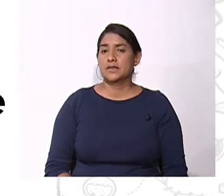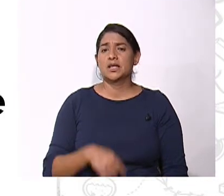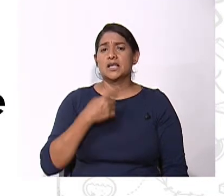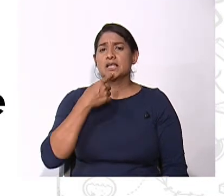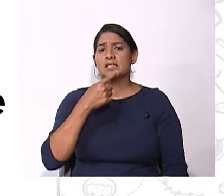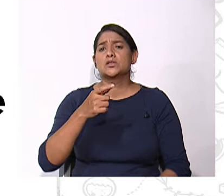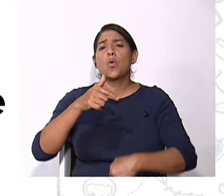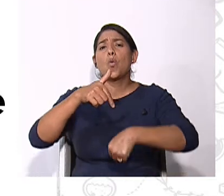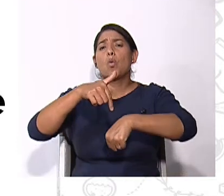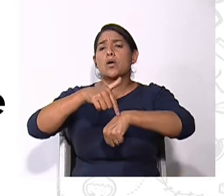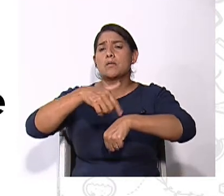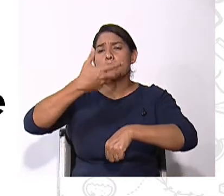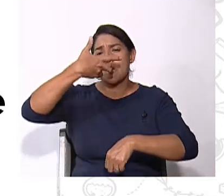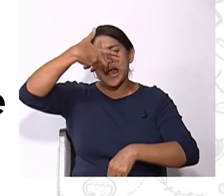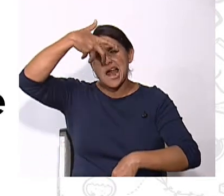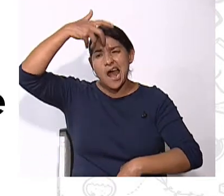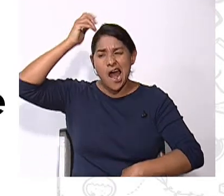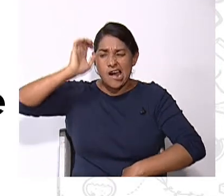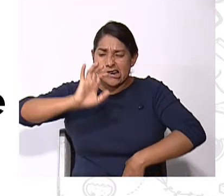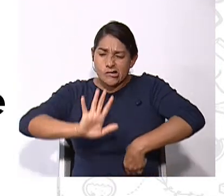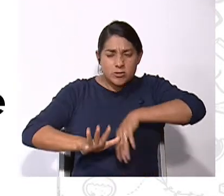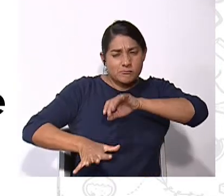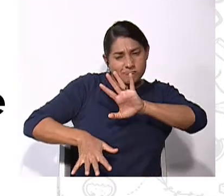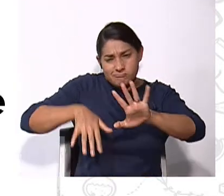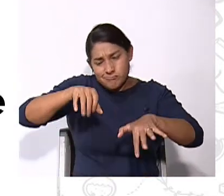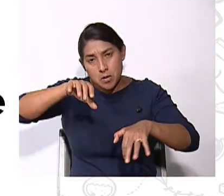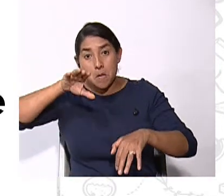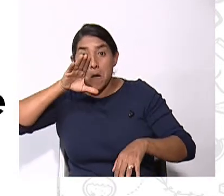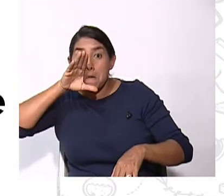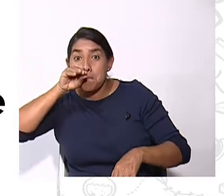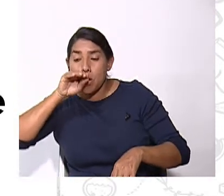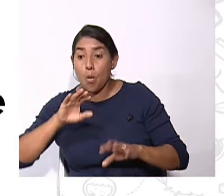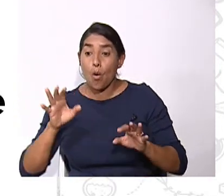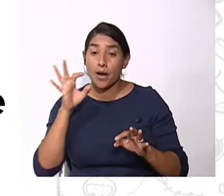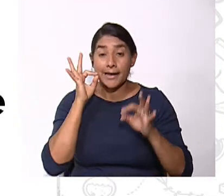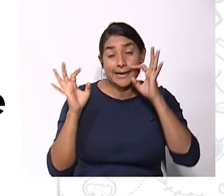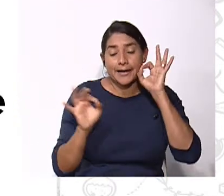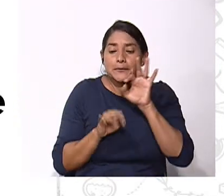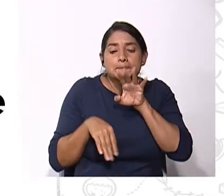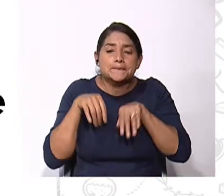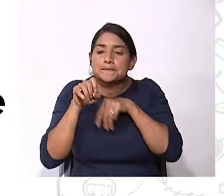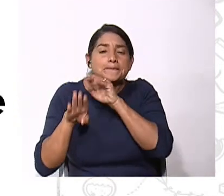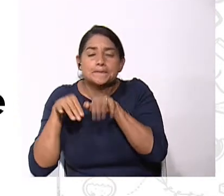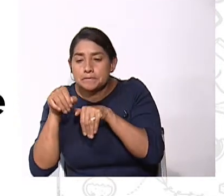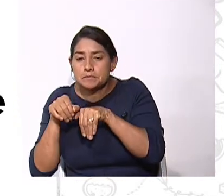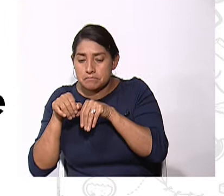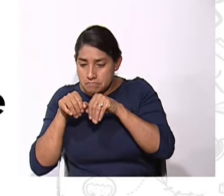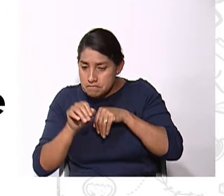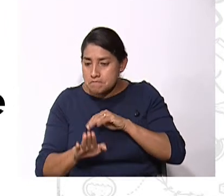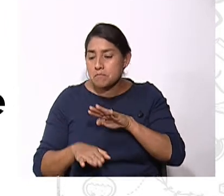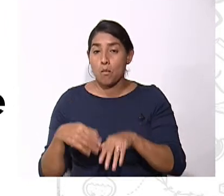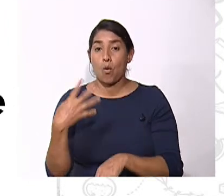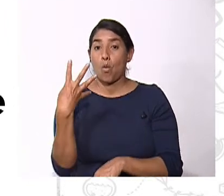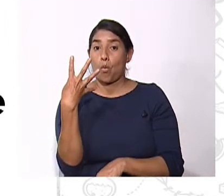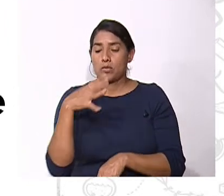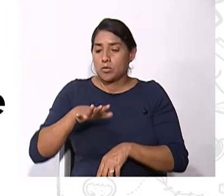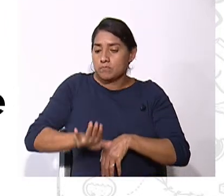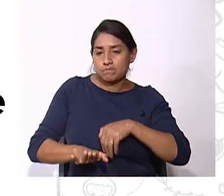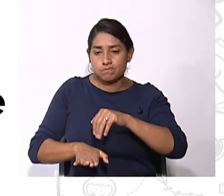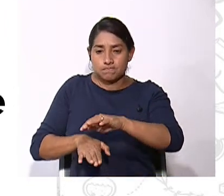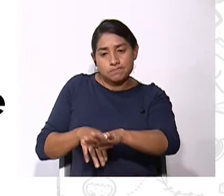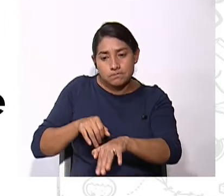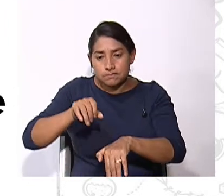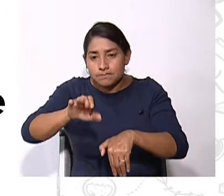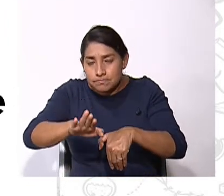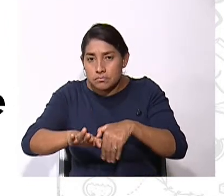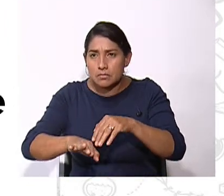Mientras que los leones, los perros o los gatos se desplazan en 4 patas,